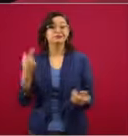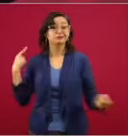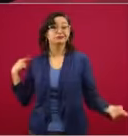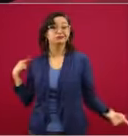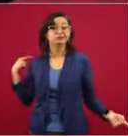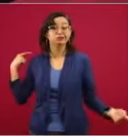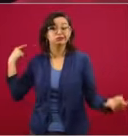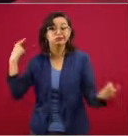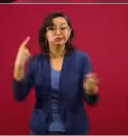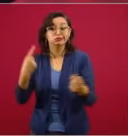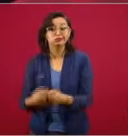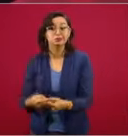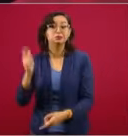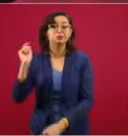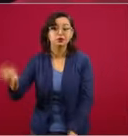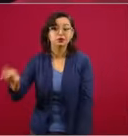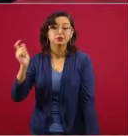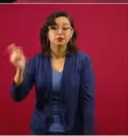Entonces,